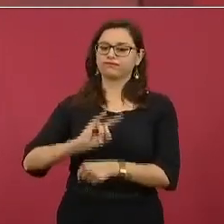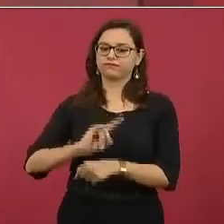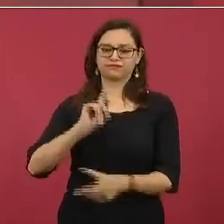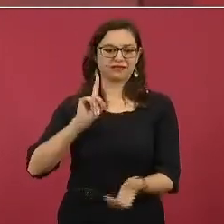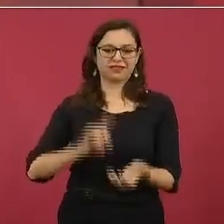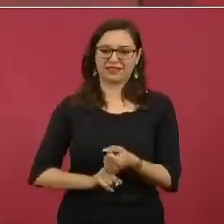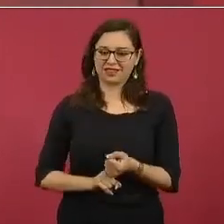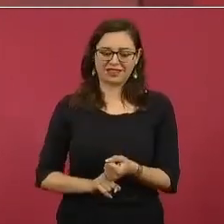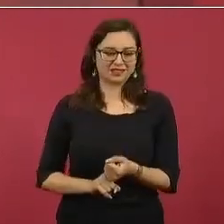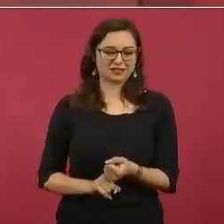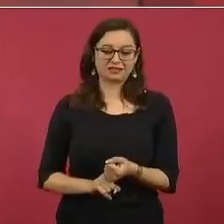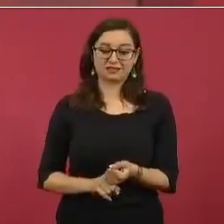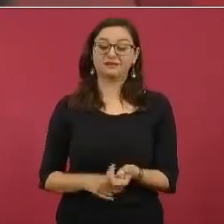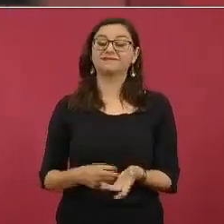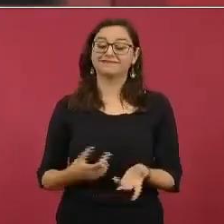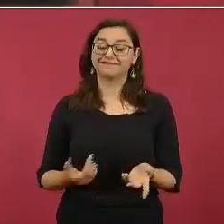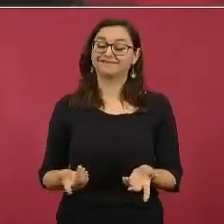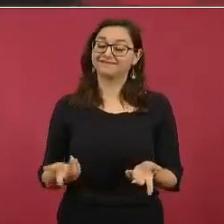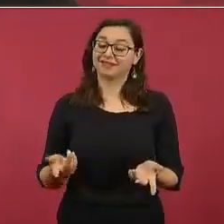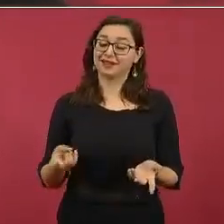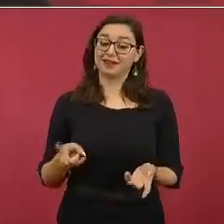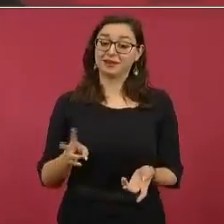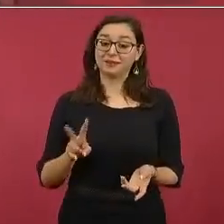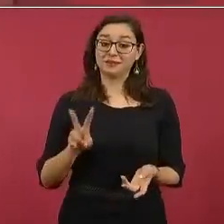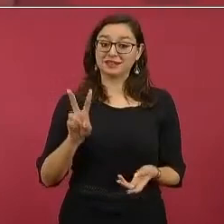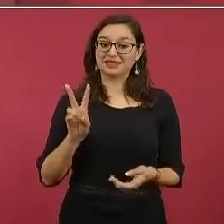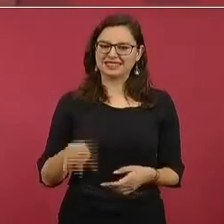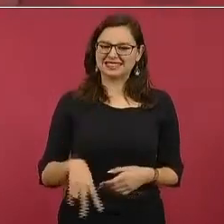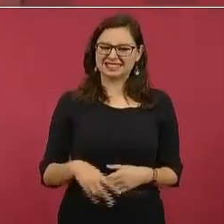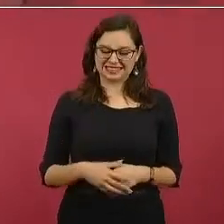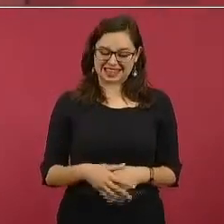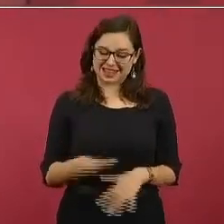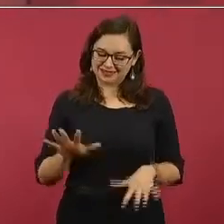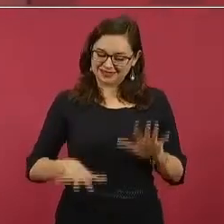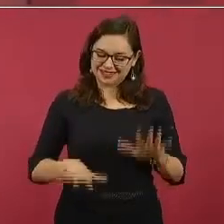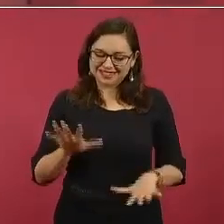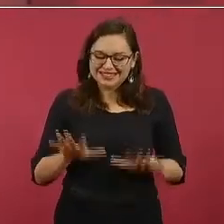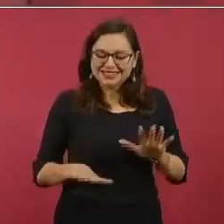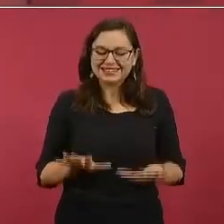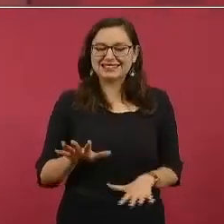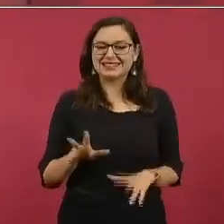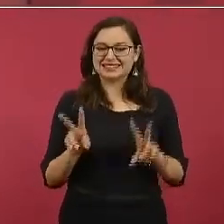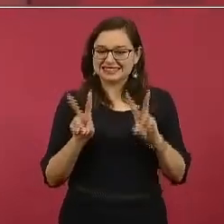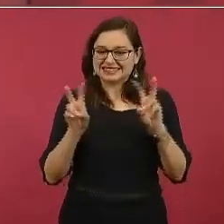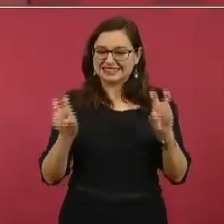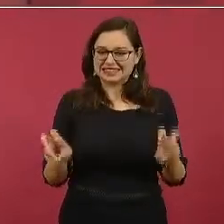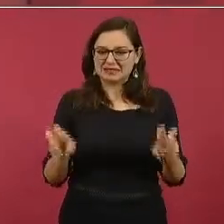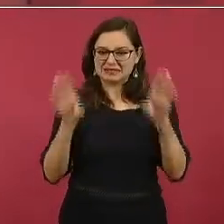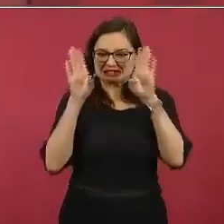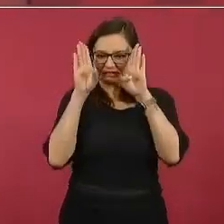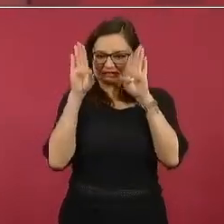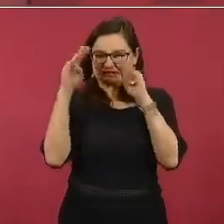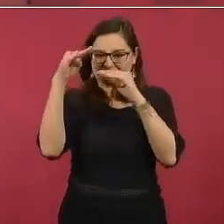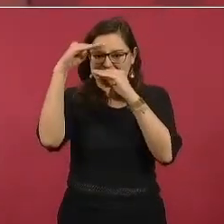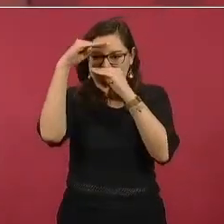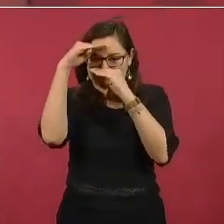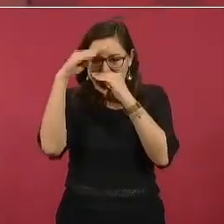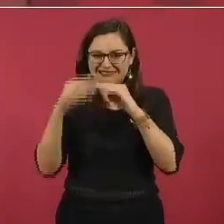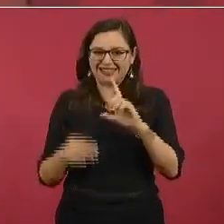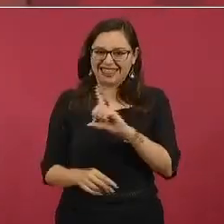porque pues también ser de derecha es ser retrógrada, o